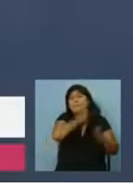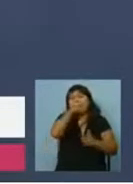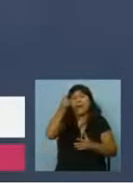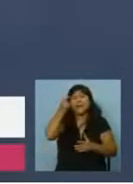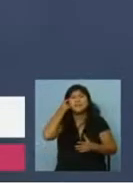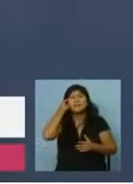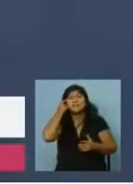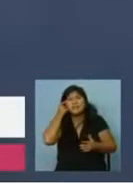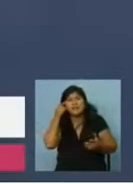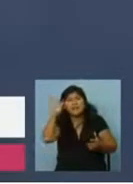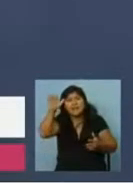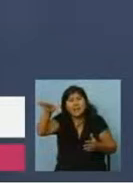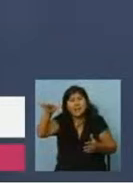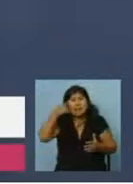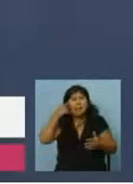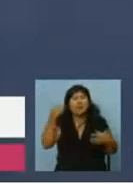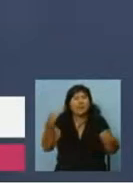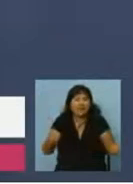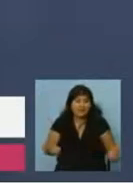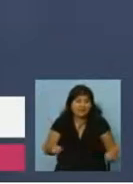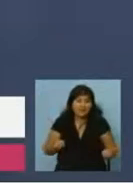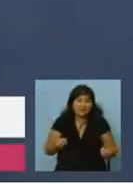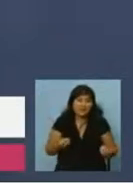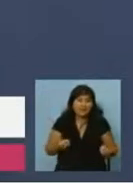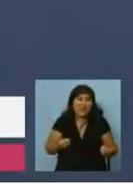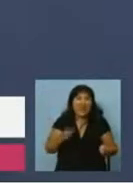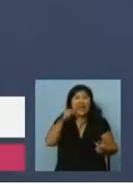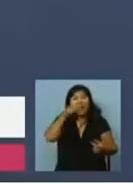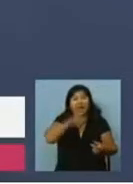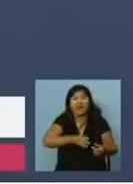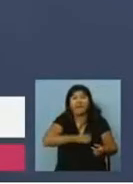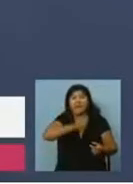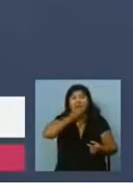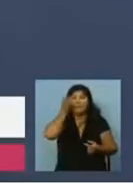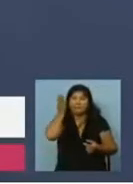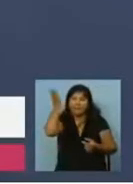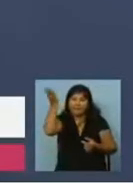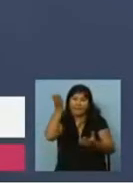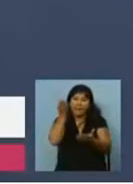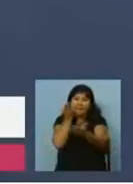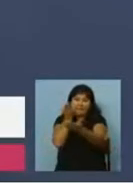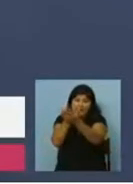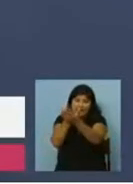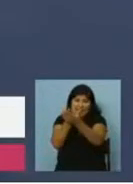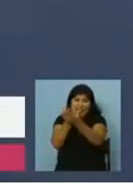una ampliación de crédito también para